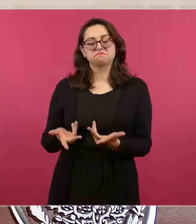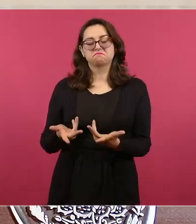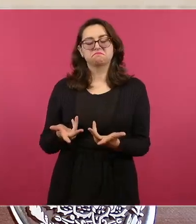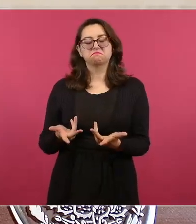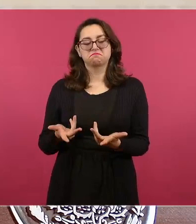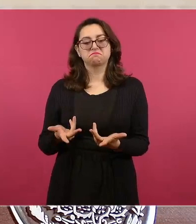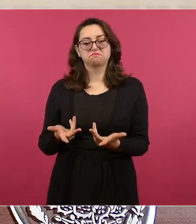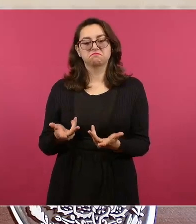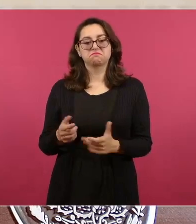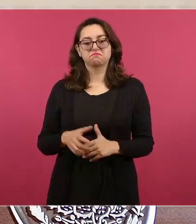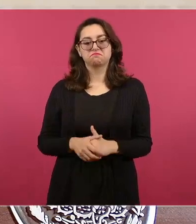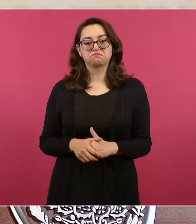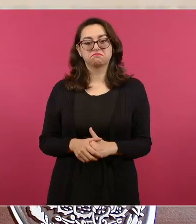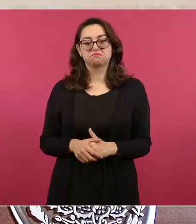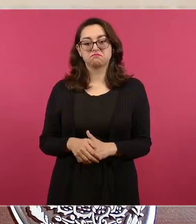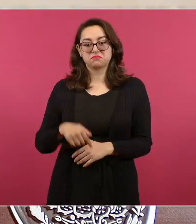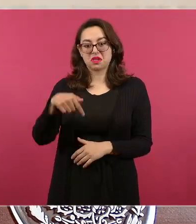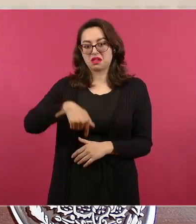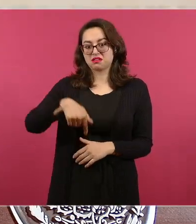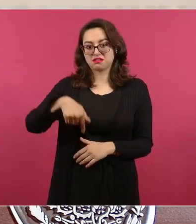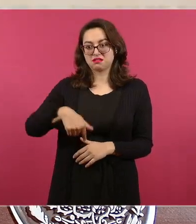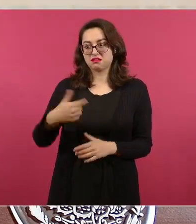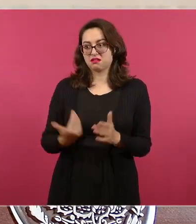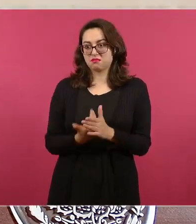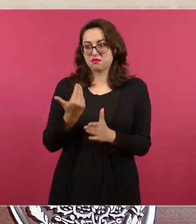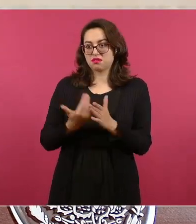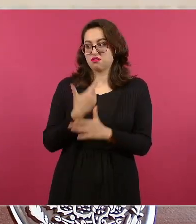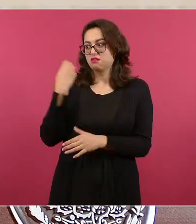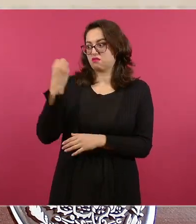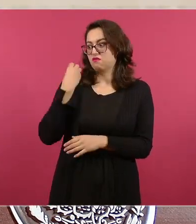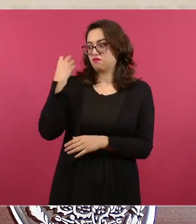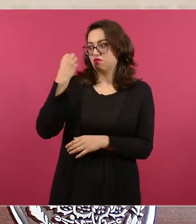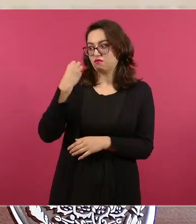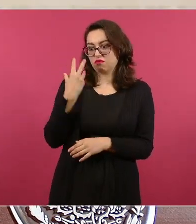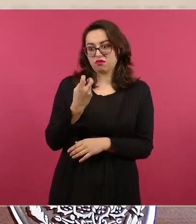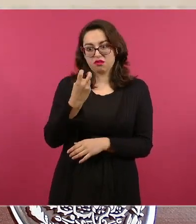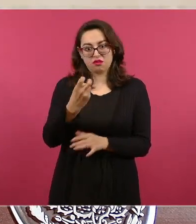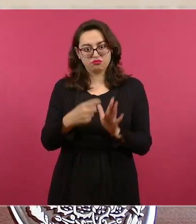Y aquí no vamos nosotros a meternos en eso.